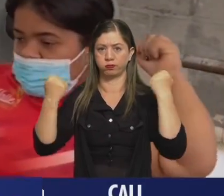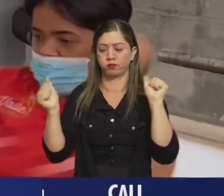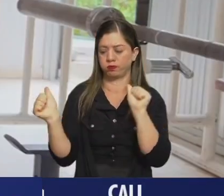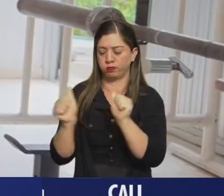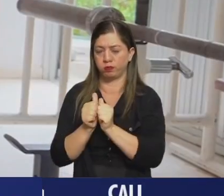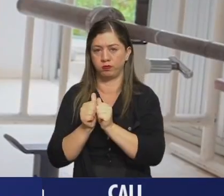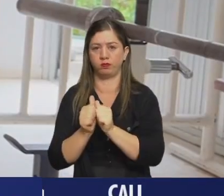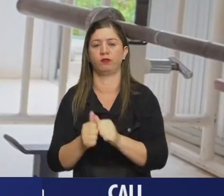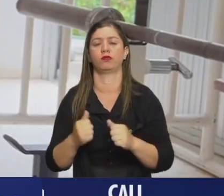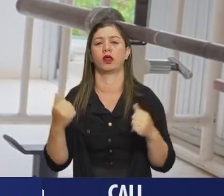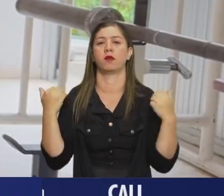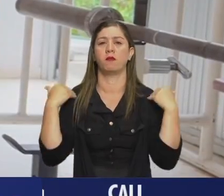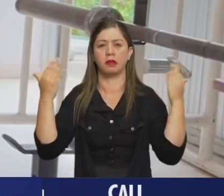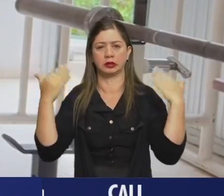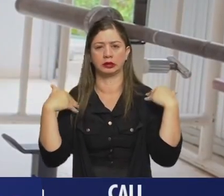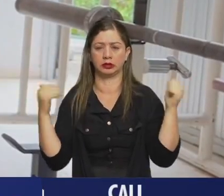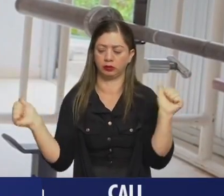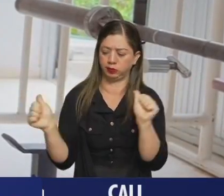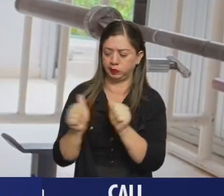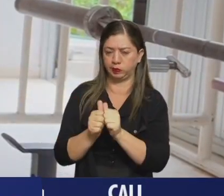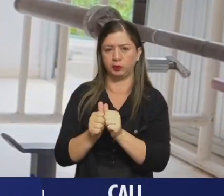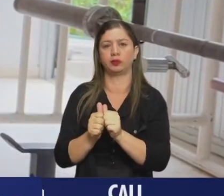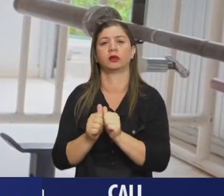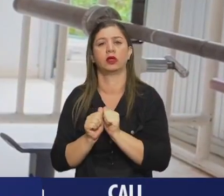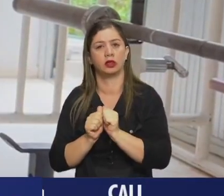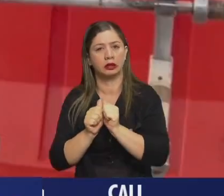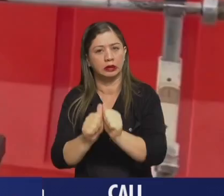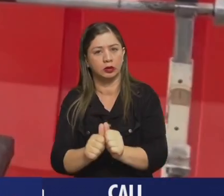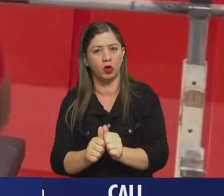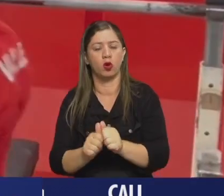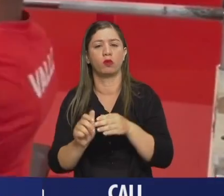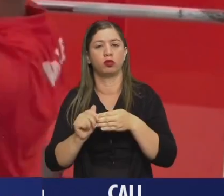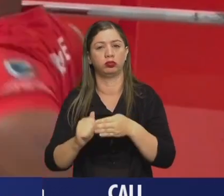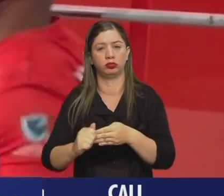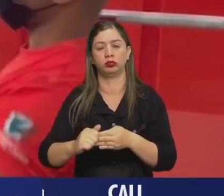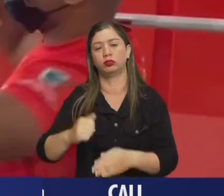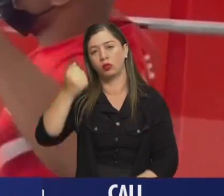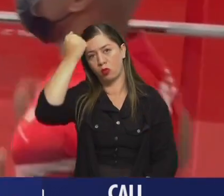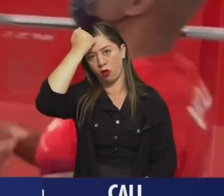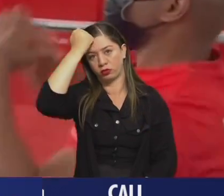preparador físico, el acompañamiento de la metodóloga.